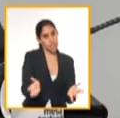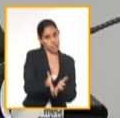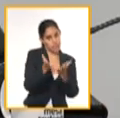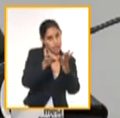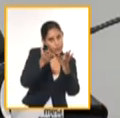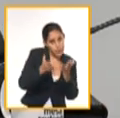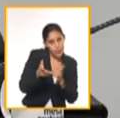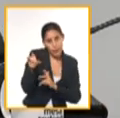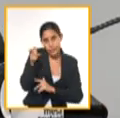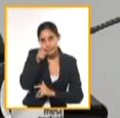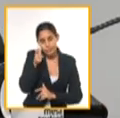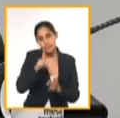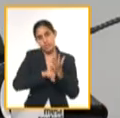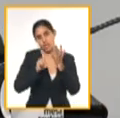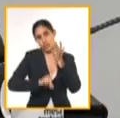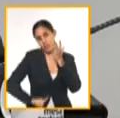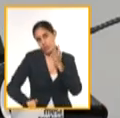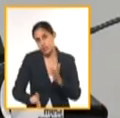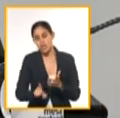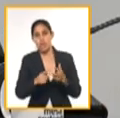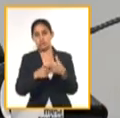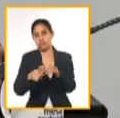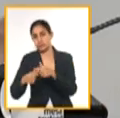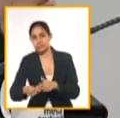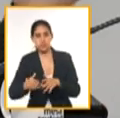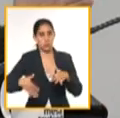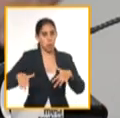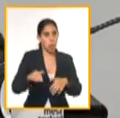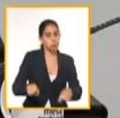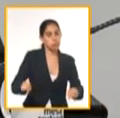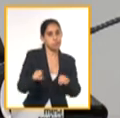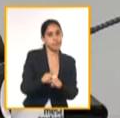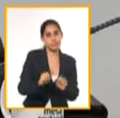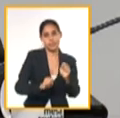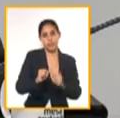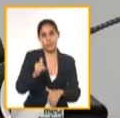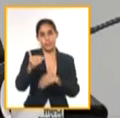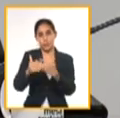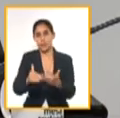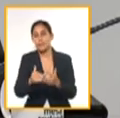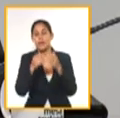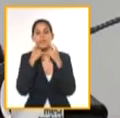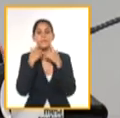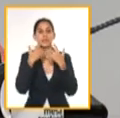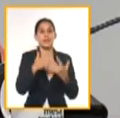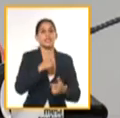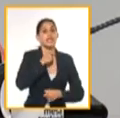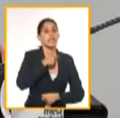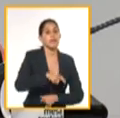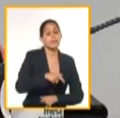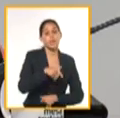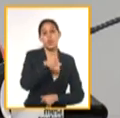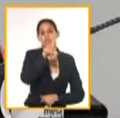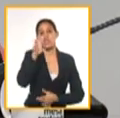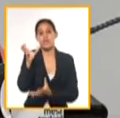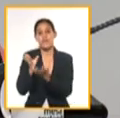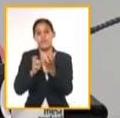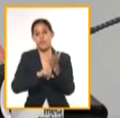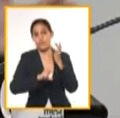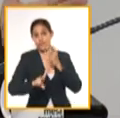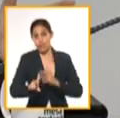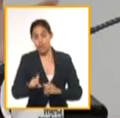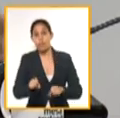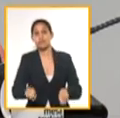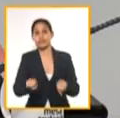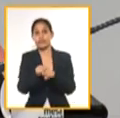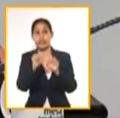la energía renovable a la vez que se continúa, reparaciones tan importantes como la de Cienfuegos, que es una planta